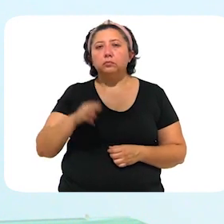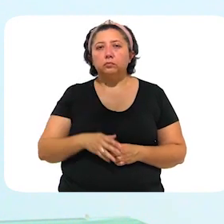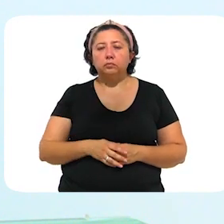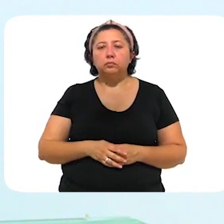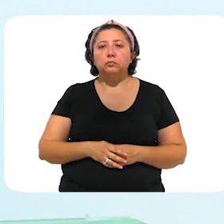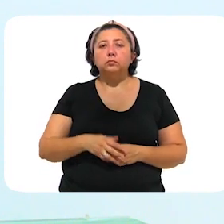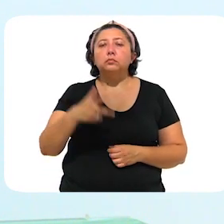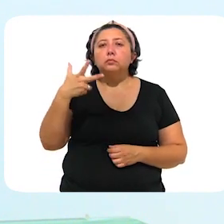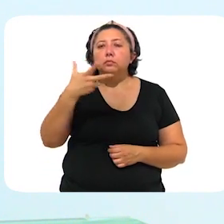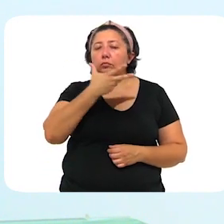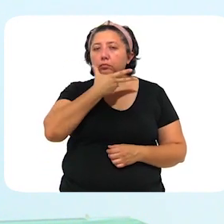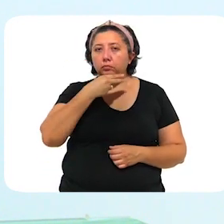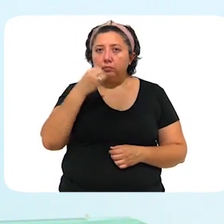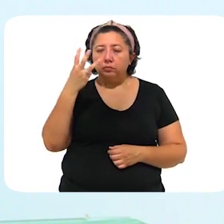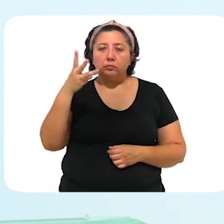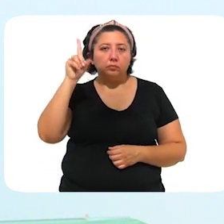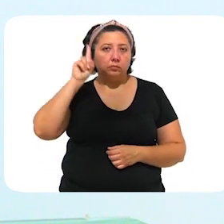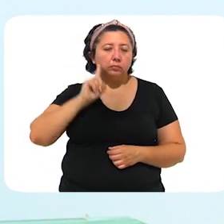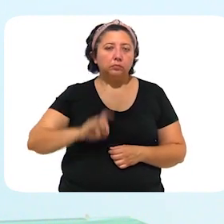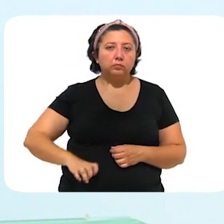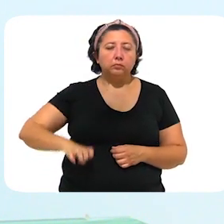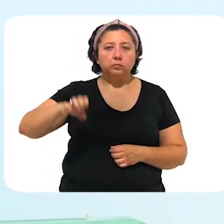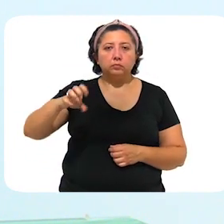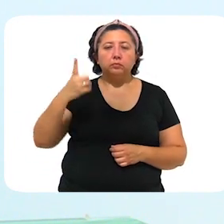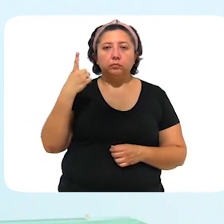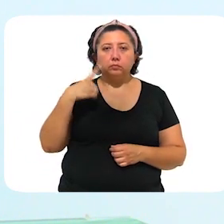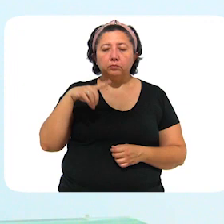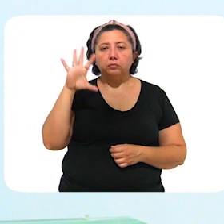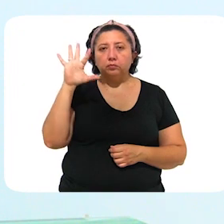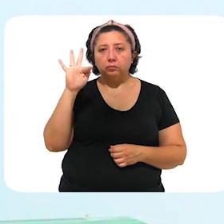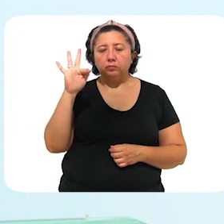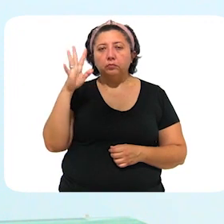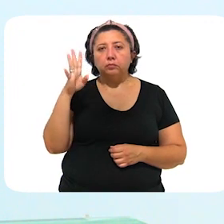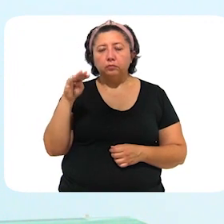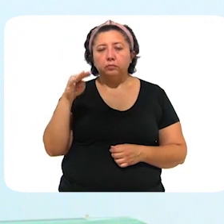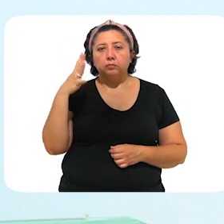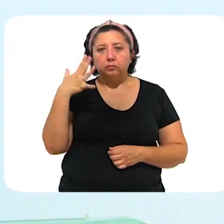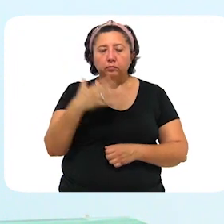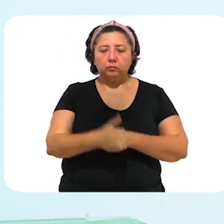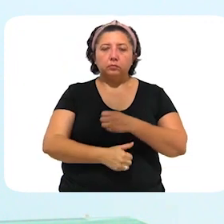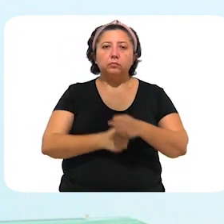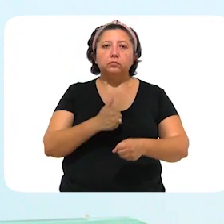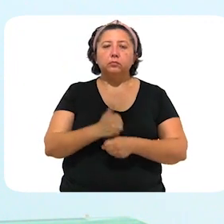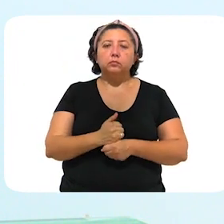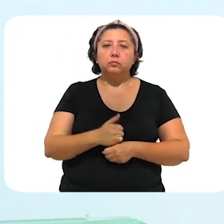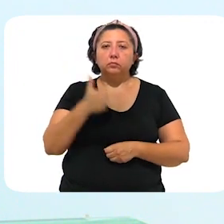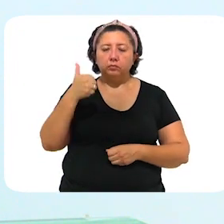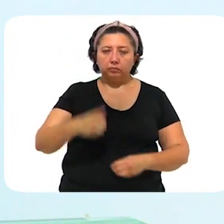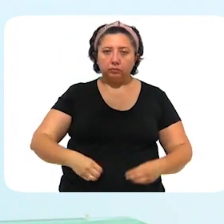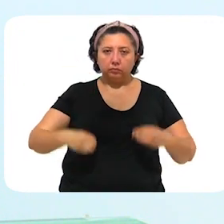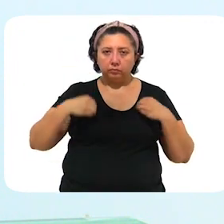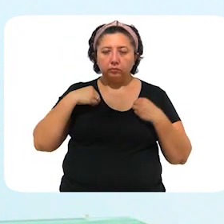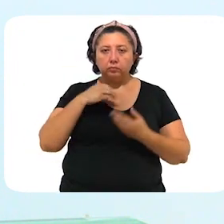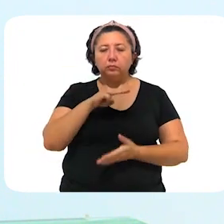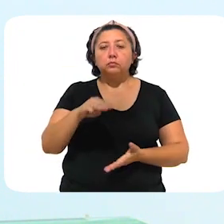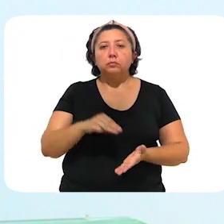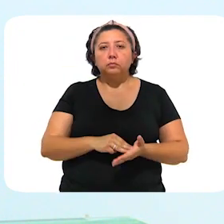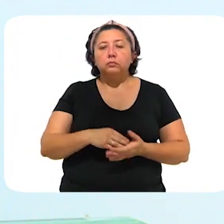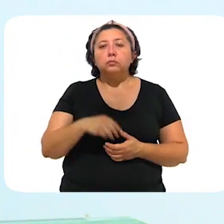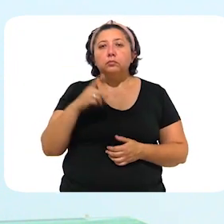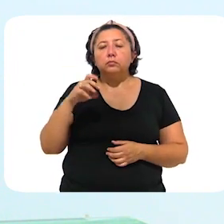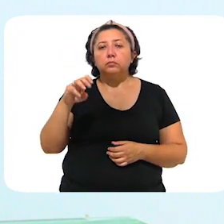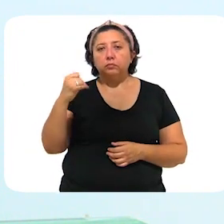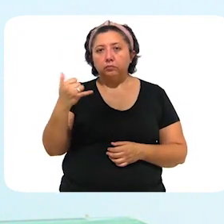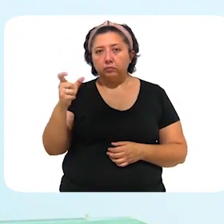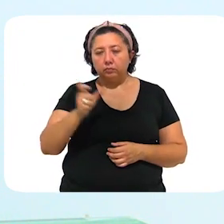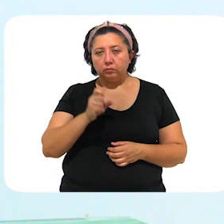8 hombres y 3 mujeres de un rango de edad de 40 a 95 años seis residían en mérida uno en